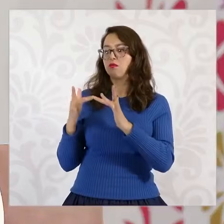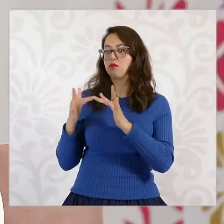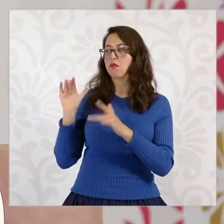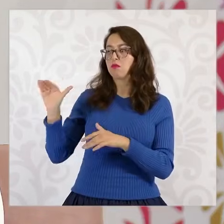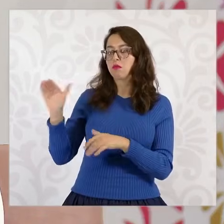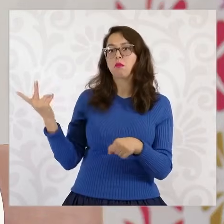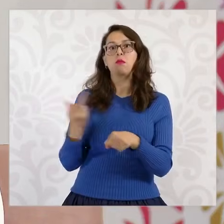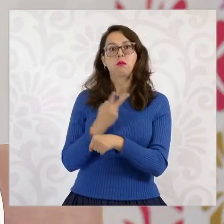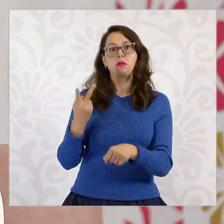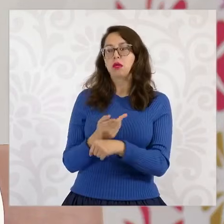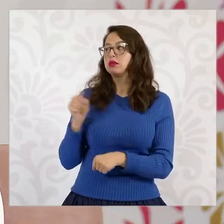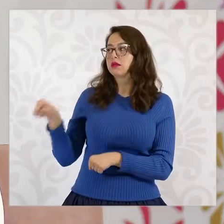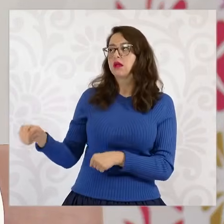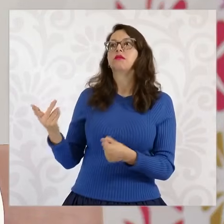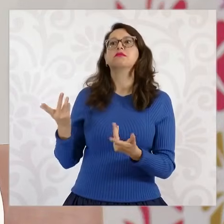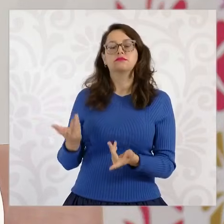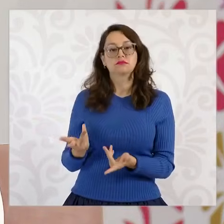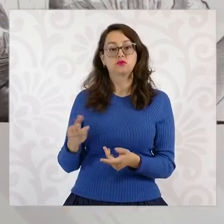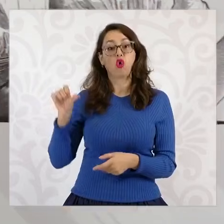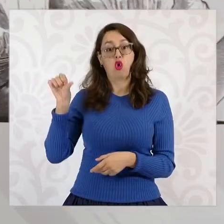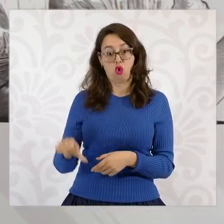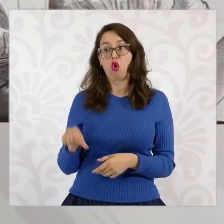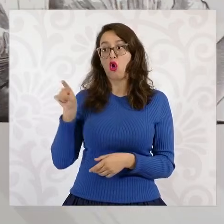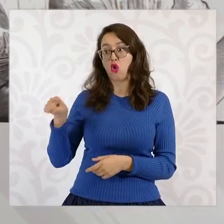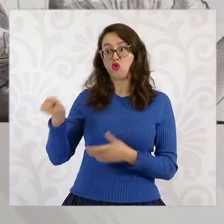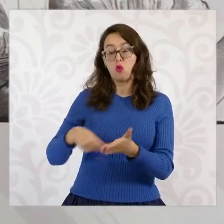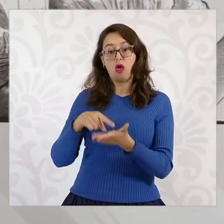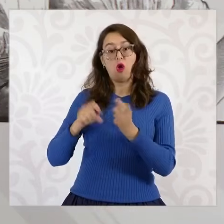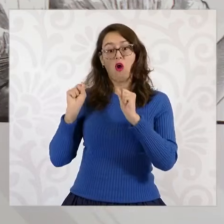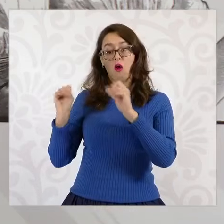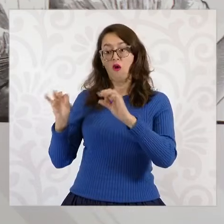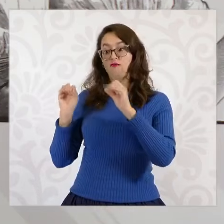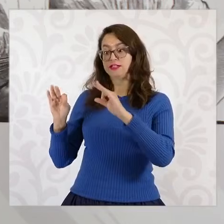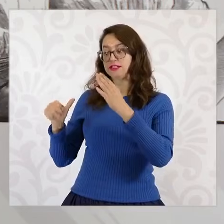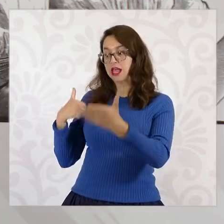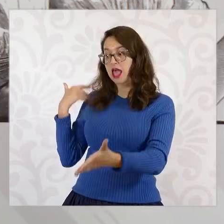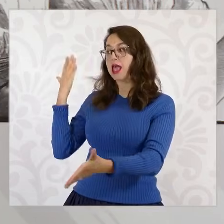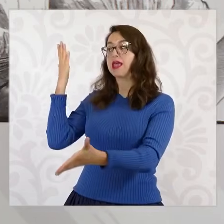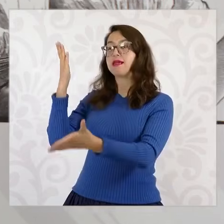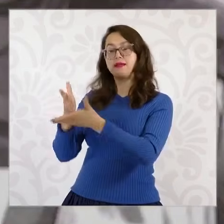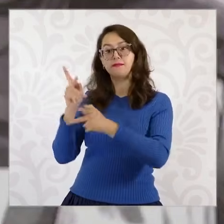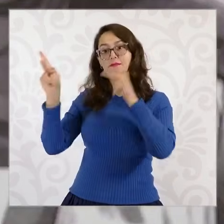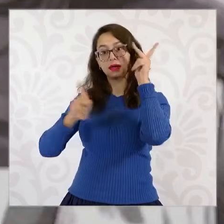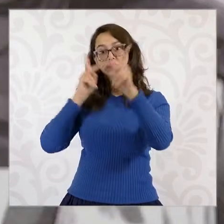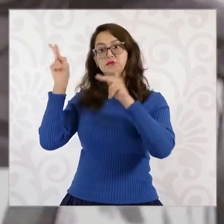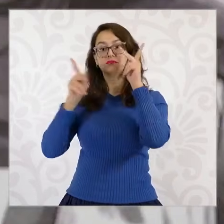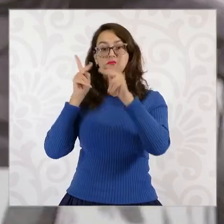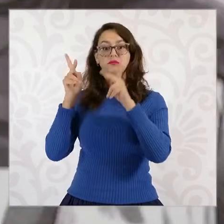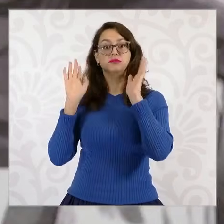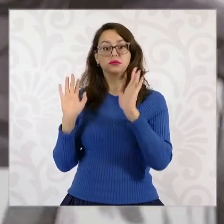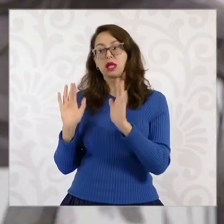lleguen algunas quejas, y hoy vamos a hacer una visita física a las instalaciones que tenemos registradas en